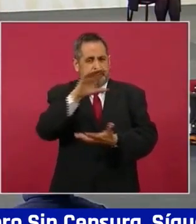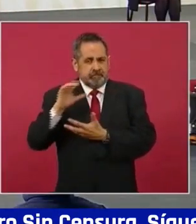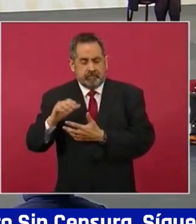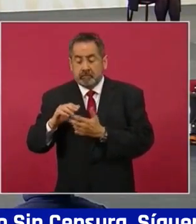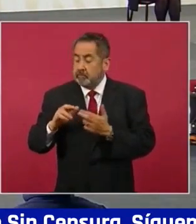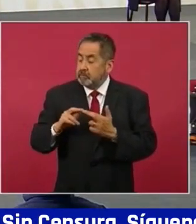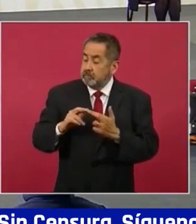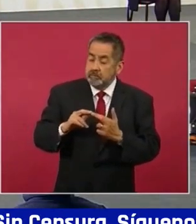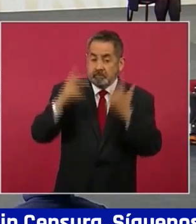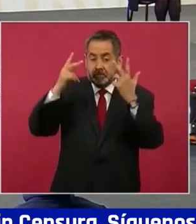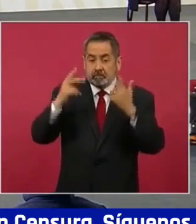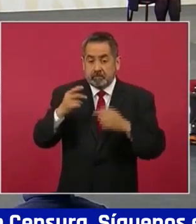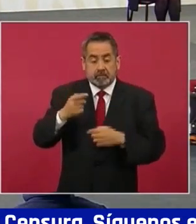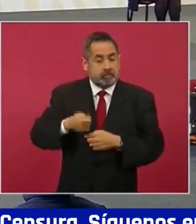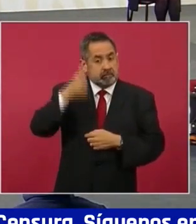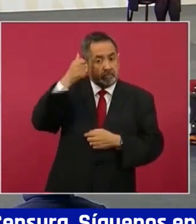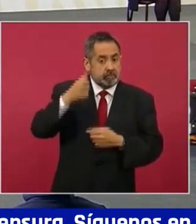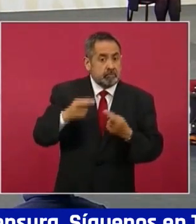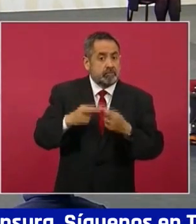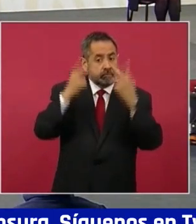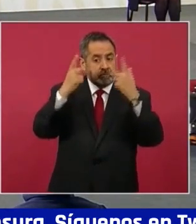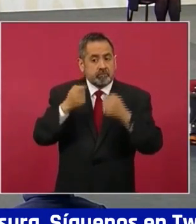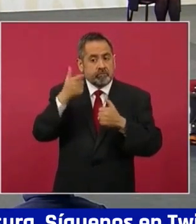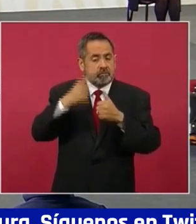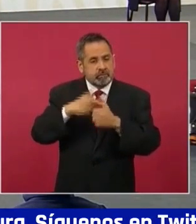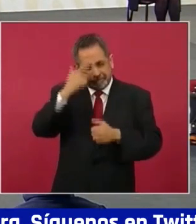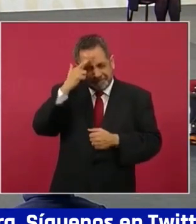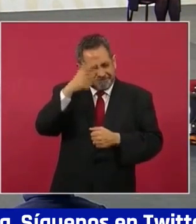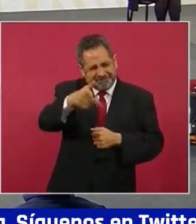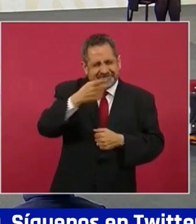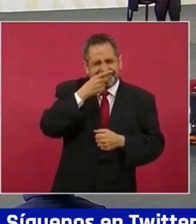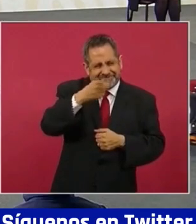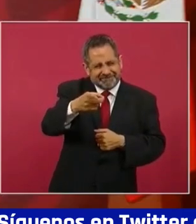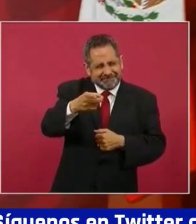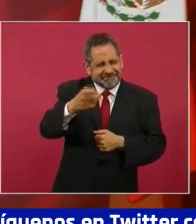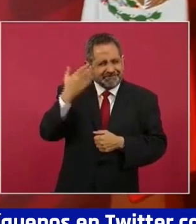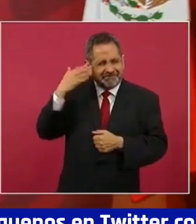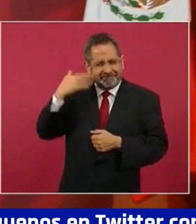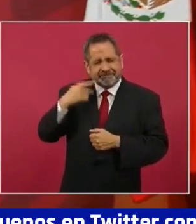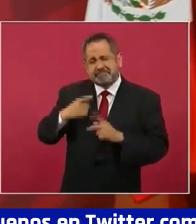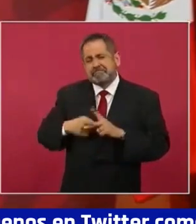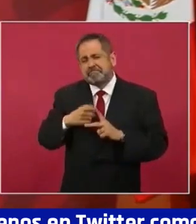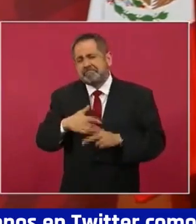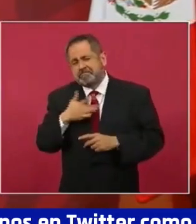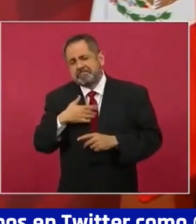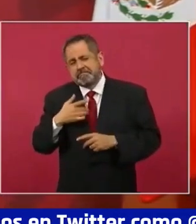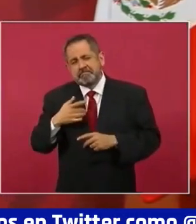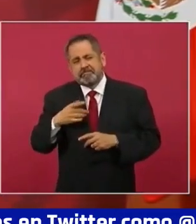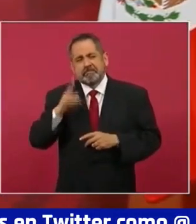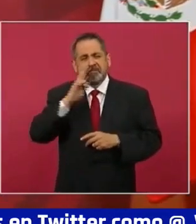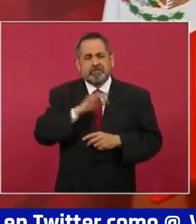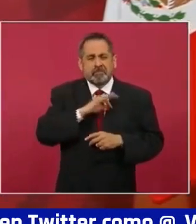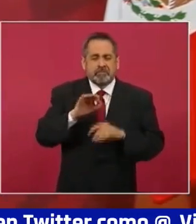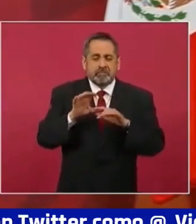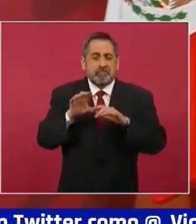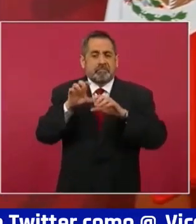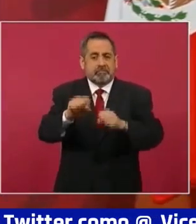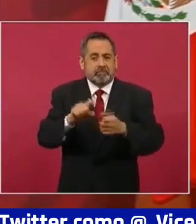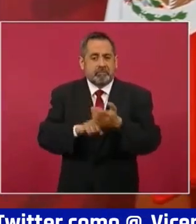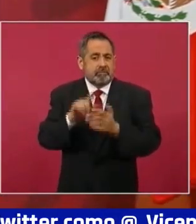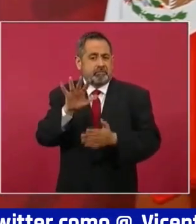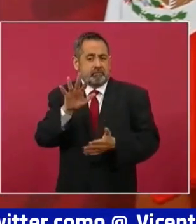Récord este año. ¿Se acuerdan que hablábamos de que en nuestros pronósticos íbamos a llegar a